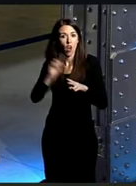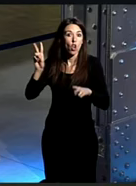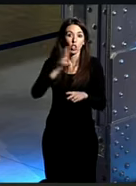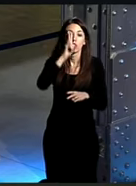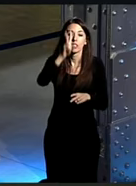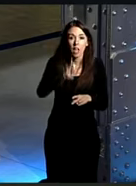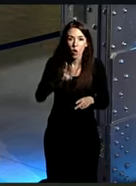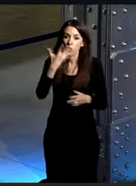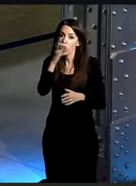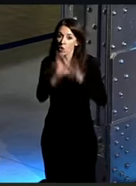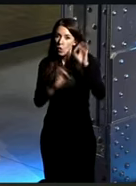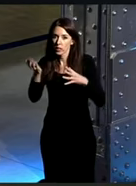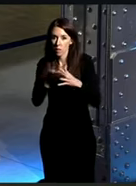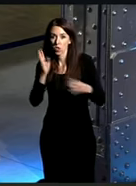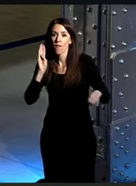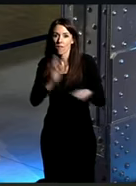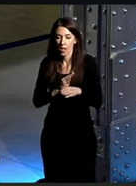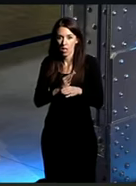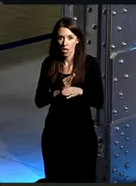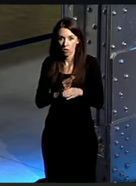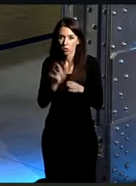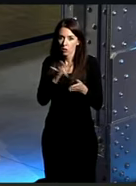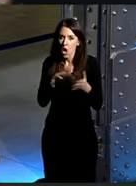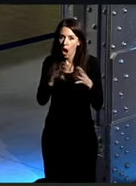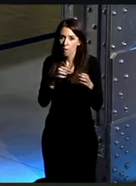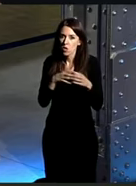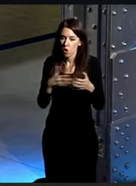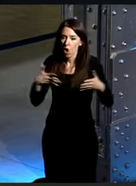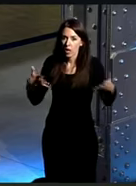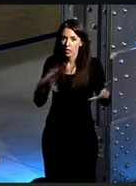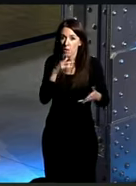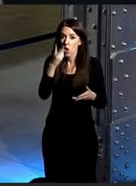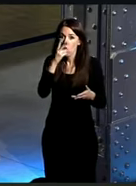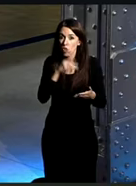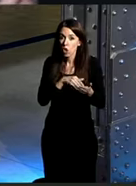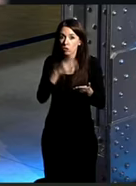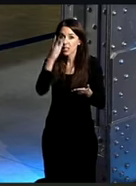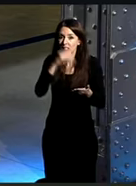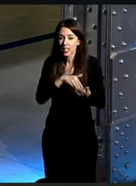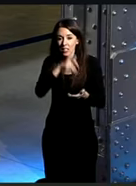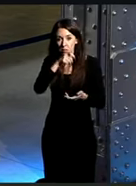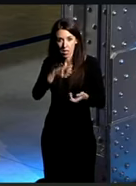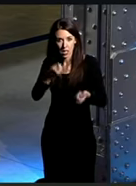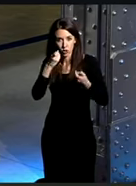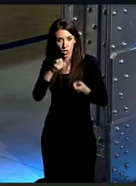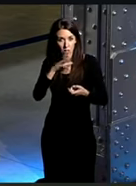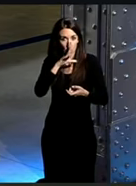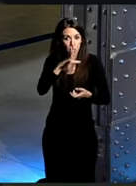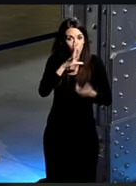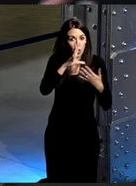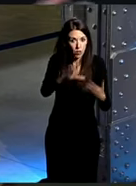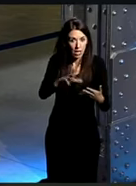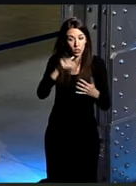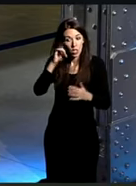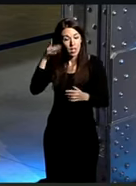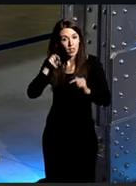50% es becado. Y es una ambición muy grande, pero es una ambición de tener 2.000 a 3.000 estudiantes de acá a 5 o 10 años, ¿no? Y con esa idea